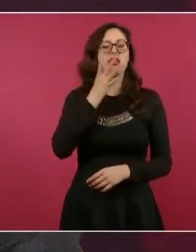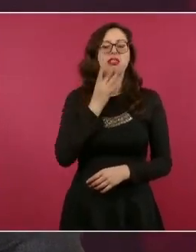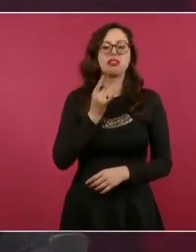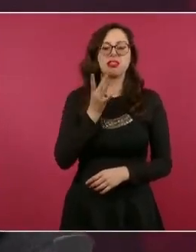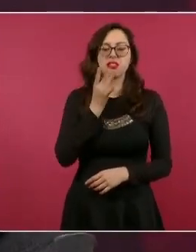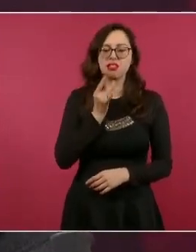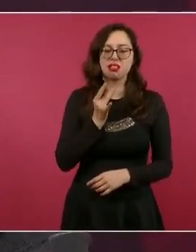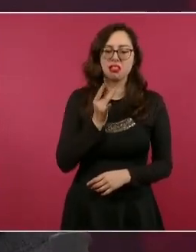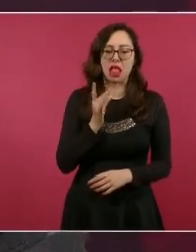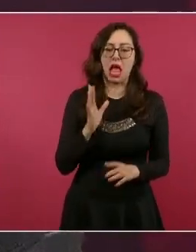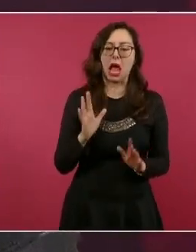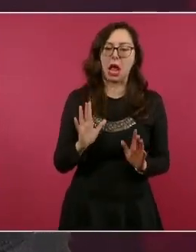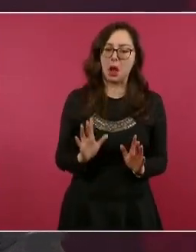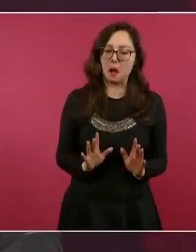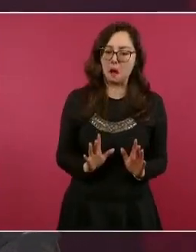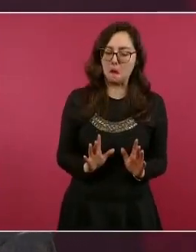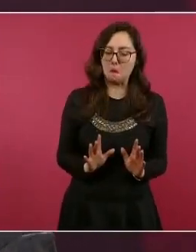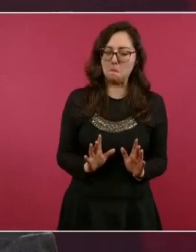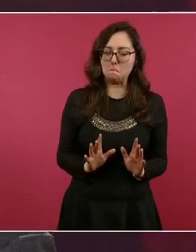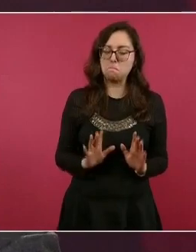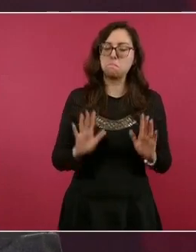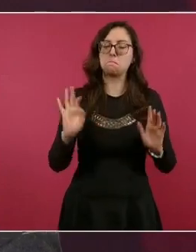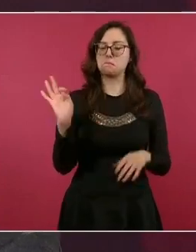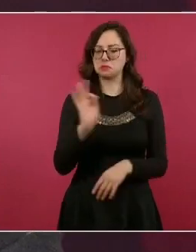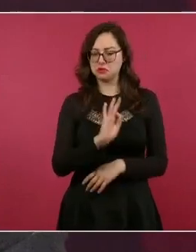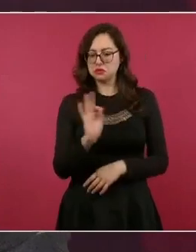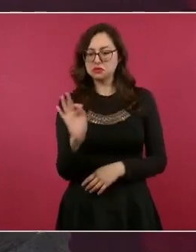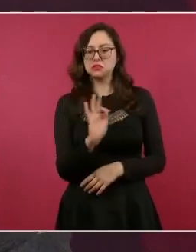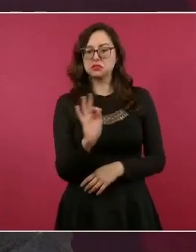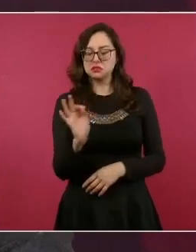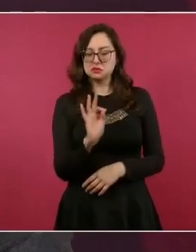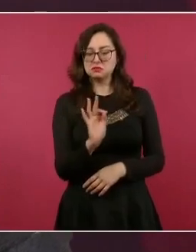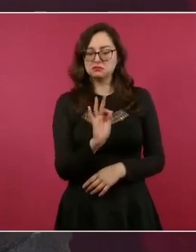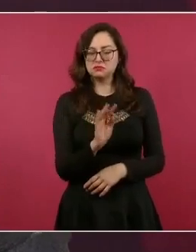que creo que fueron los que prevalecieron inicialmente.